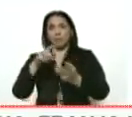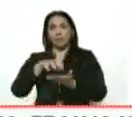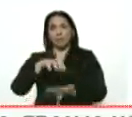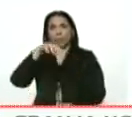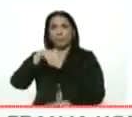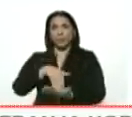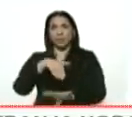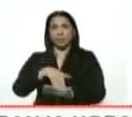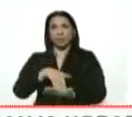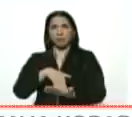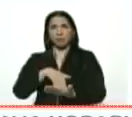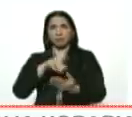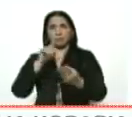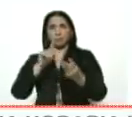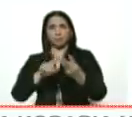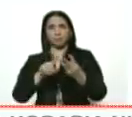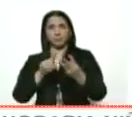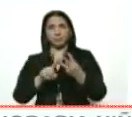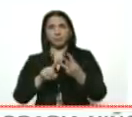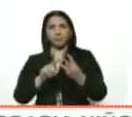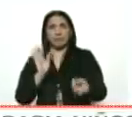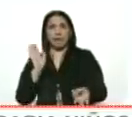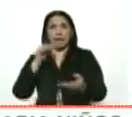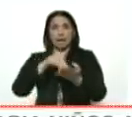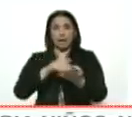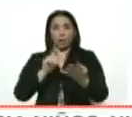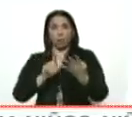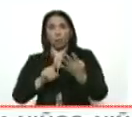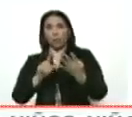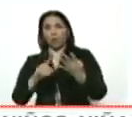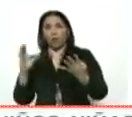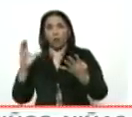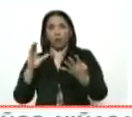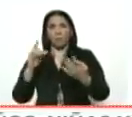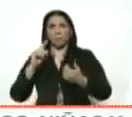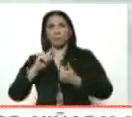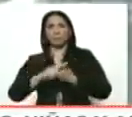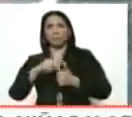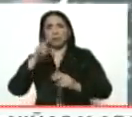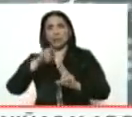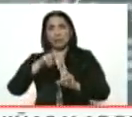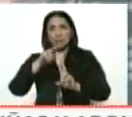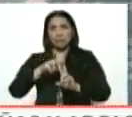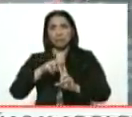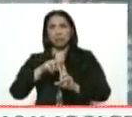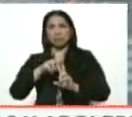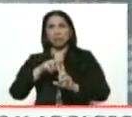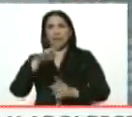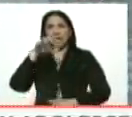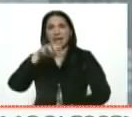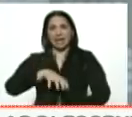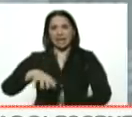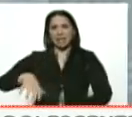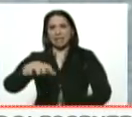Miranda, el distrito Aragua, el distrito Capital, Táchira, son los estados que tienen mayor